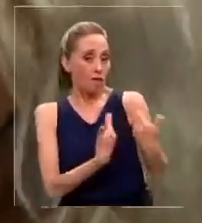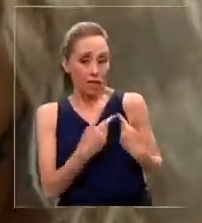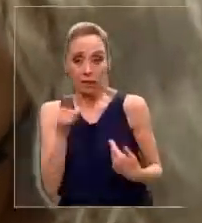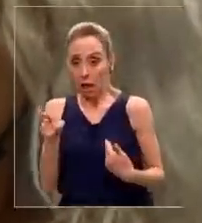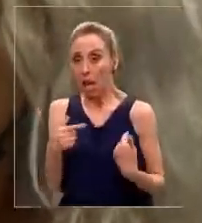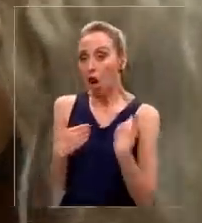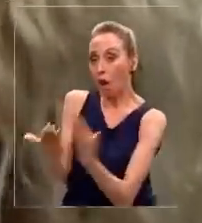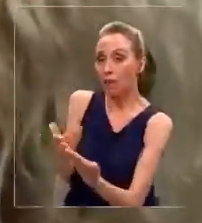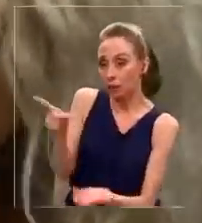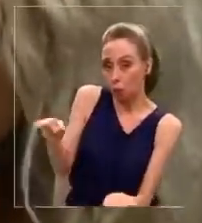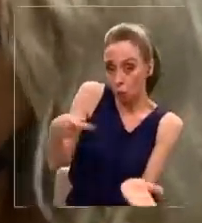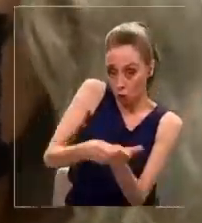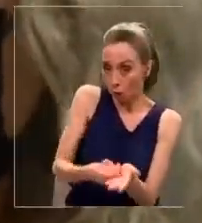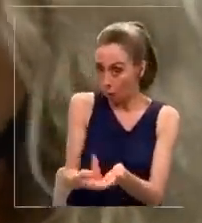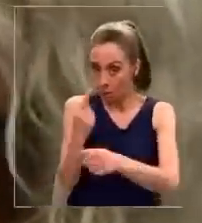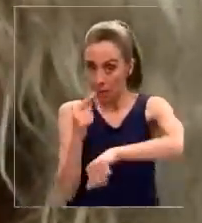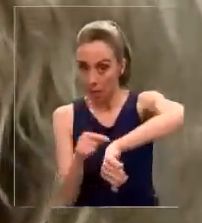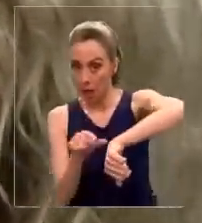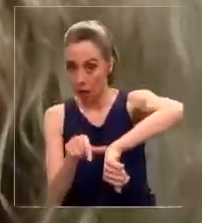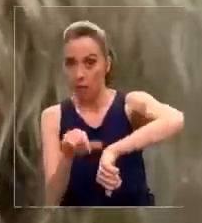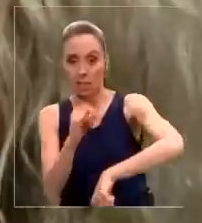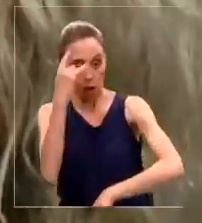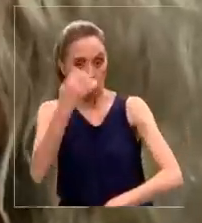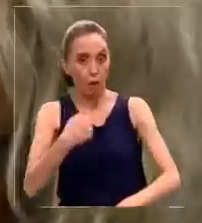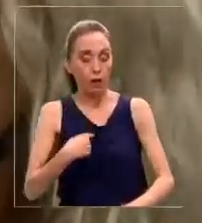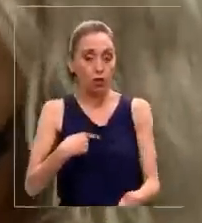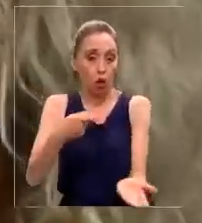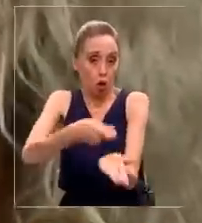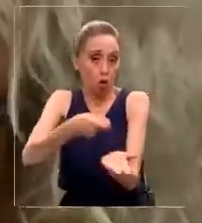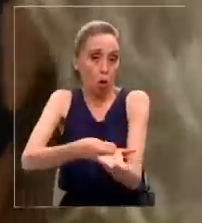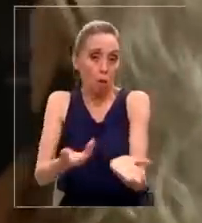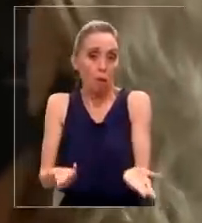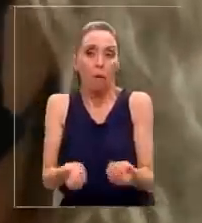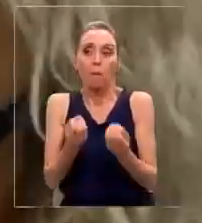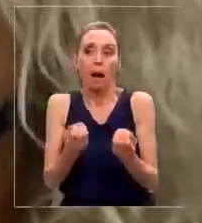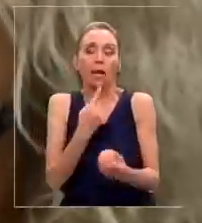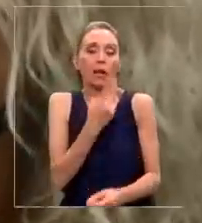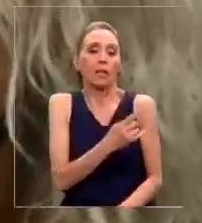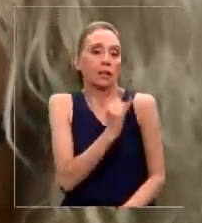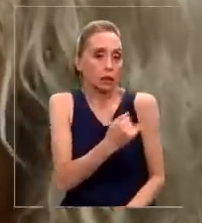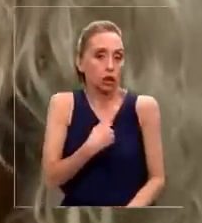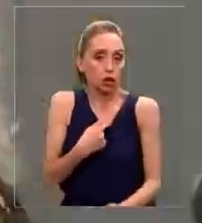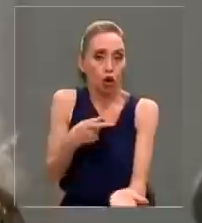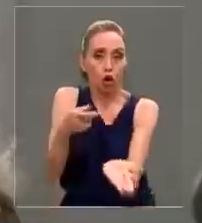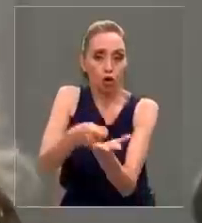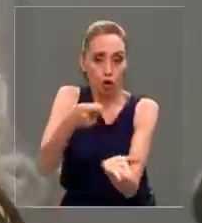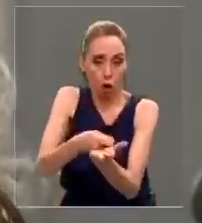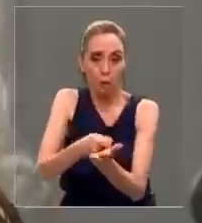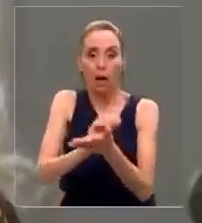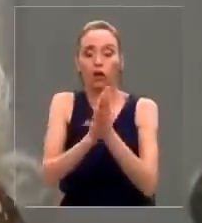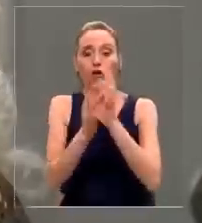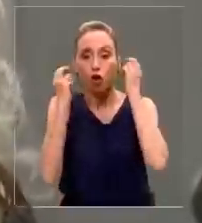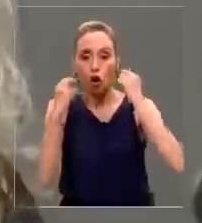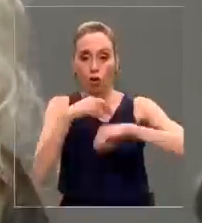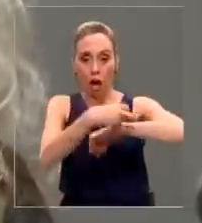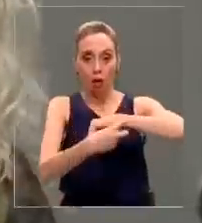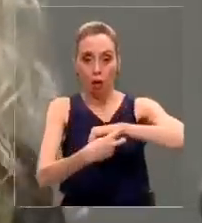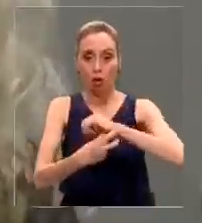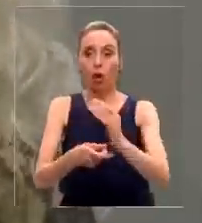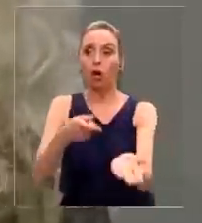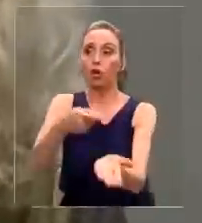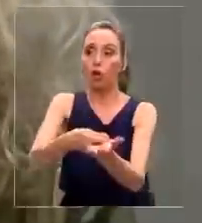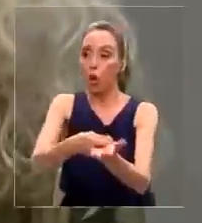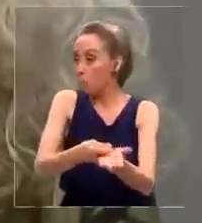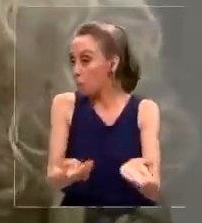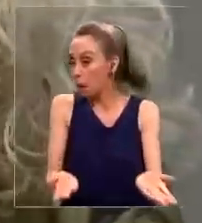usted compre? Sí, aquí sí, obvio, pues si yo soy comprada, ¿para qué te voy a decir que si yo soy comprada entera? Todas las joyerías reciben a todo el